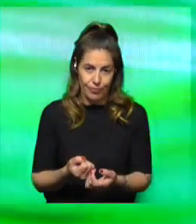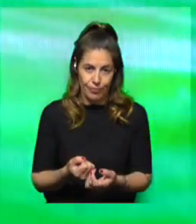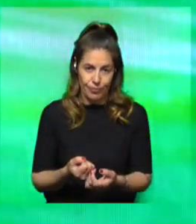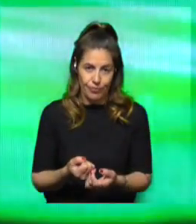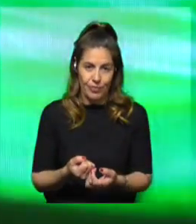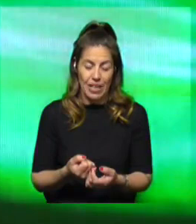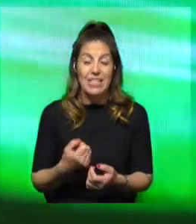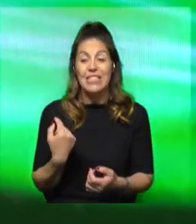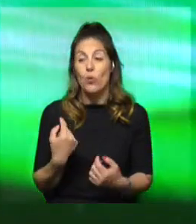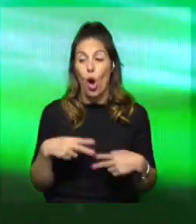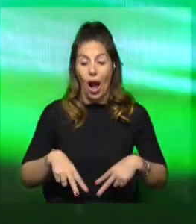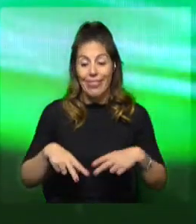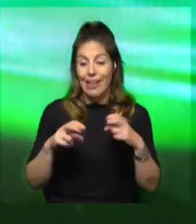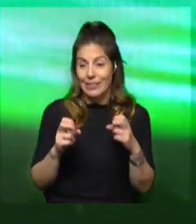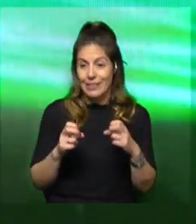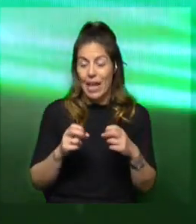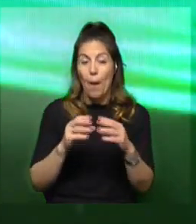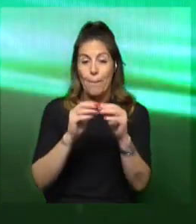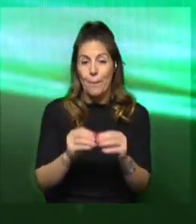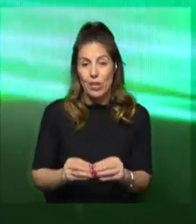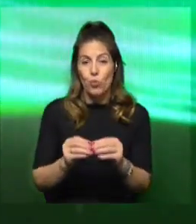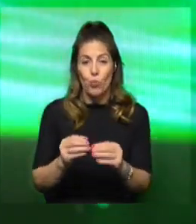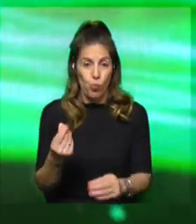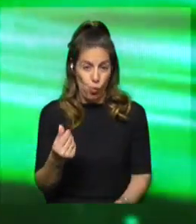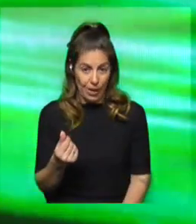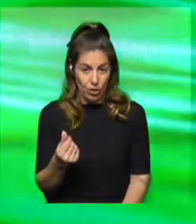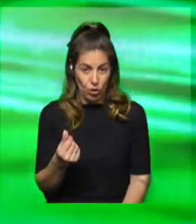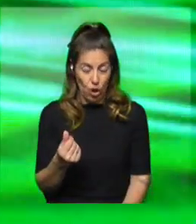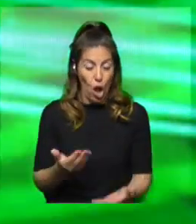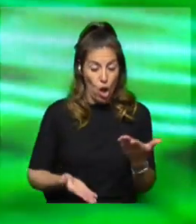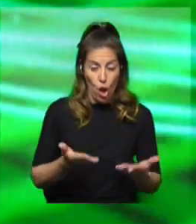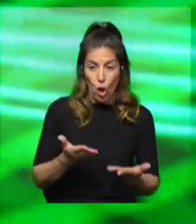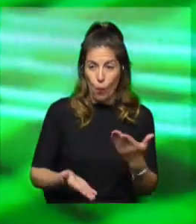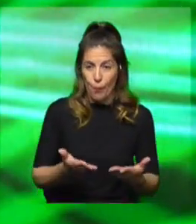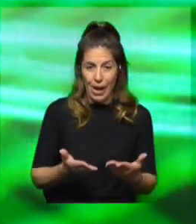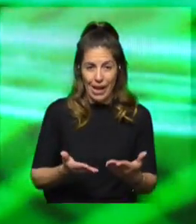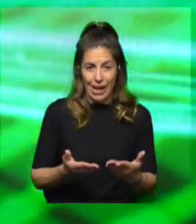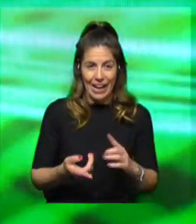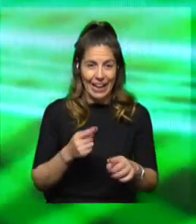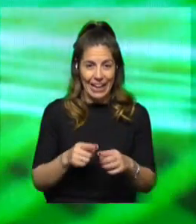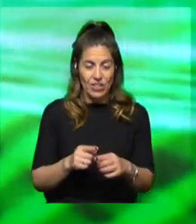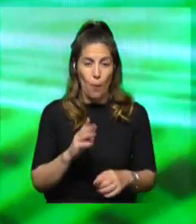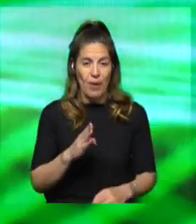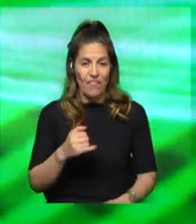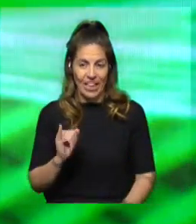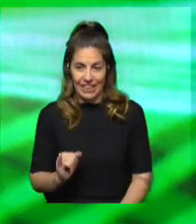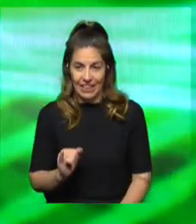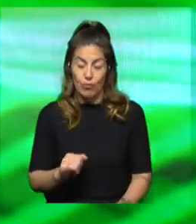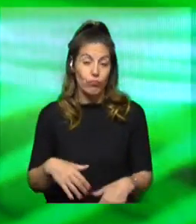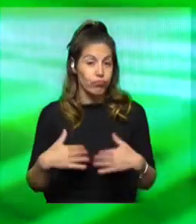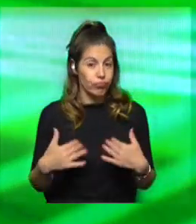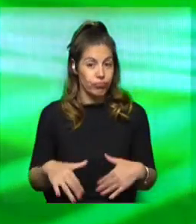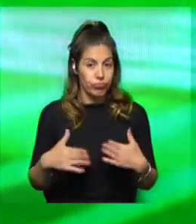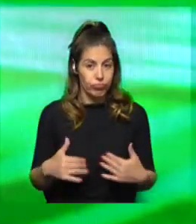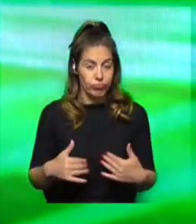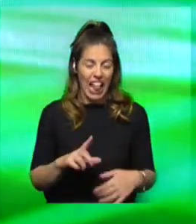Si uno analiza el presupuesto de la JUTEP y lo compara en relación al Producto Interno Bruto, asusta, porque